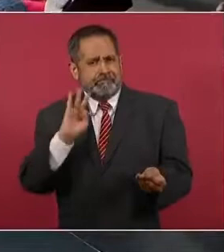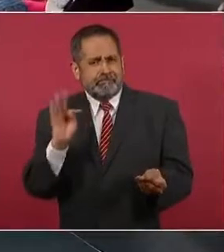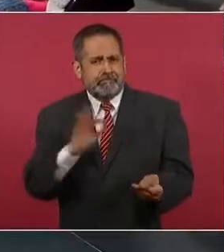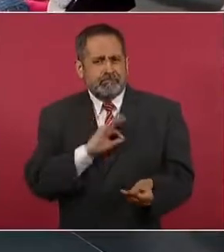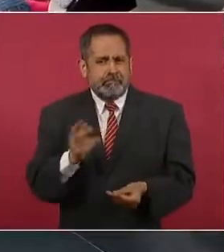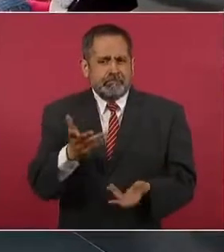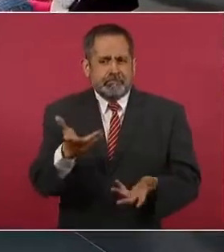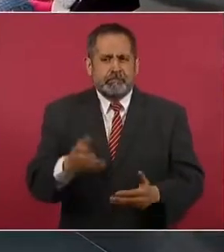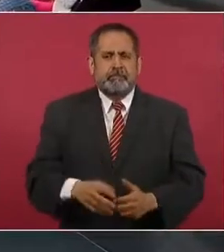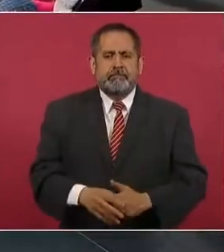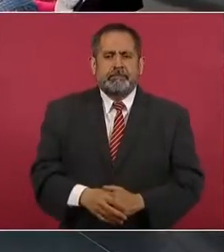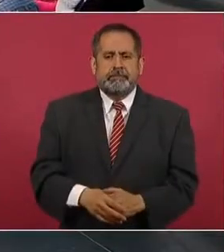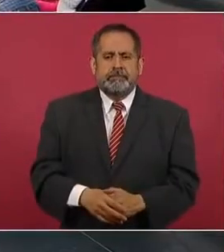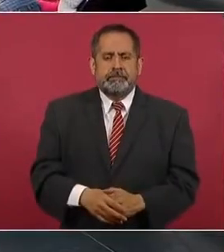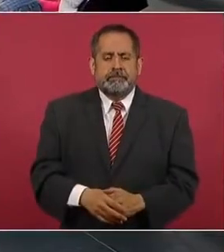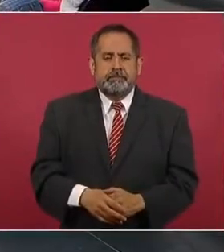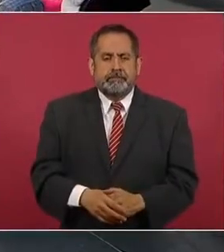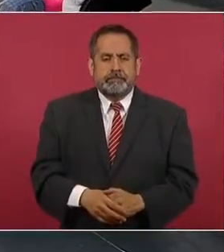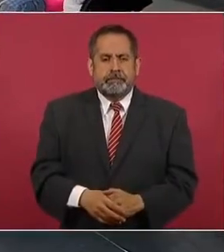Gracias.